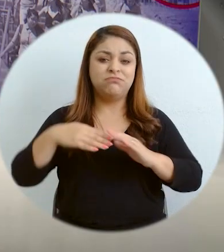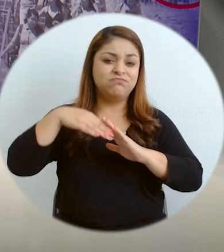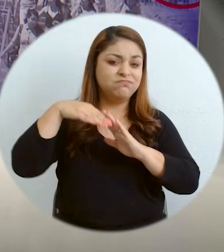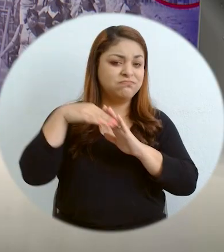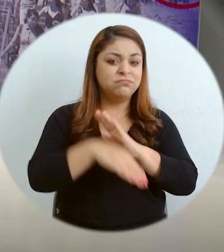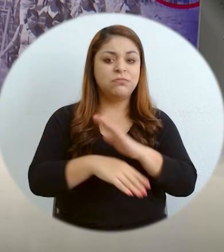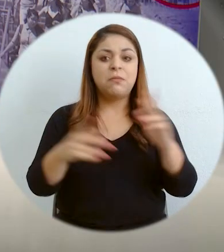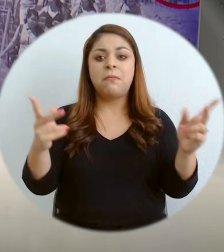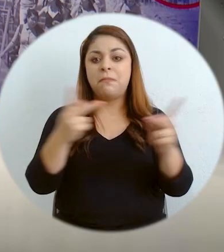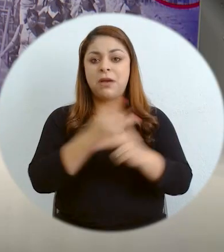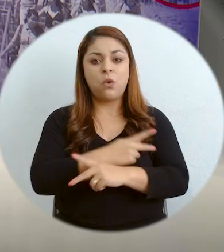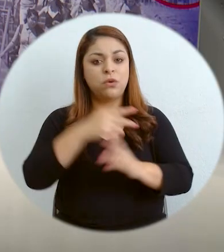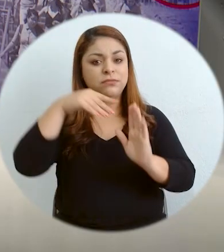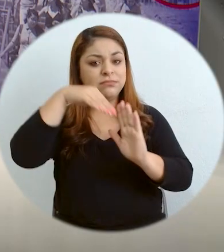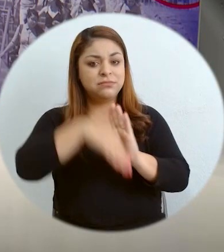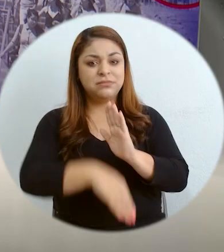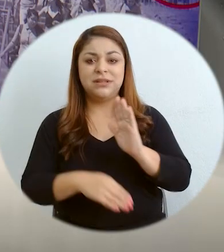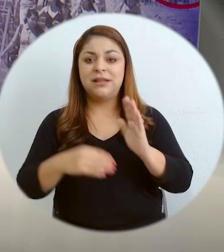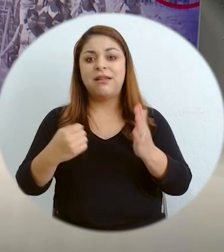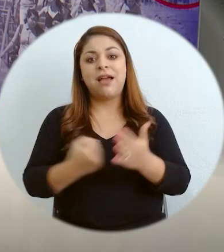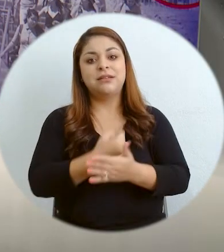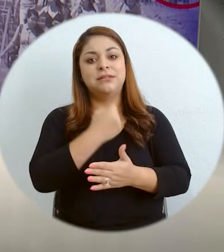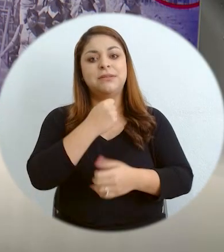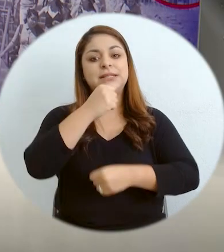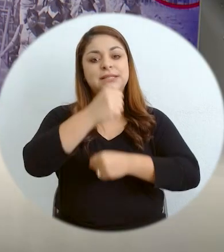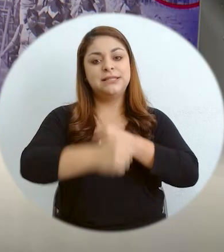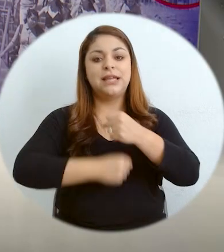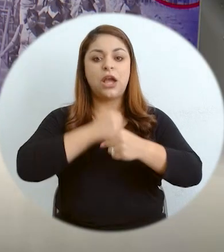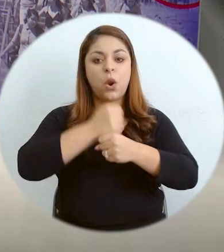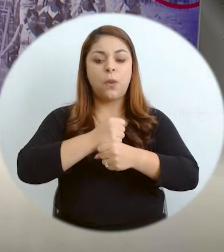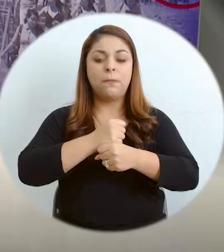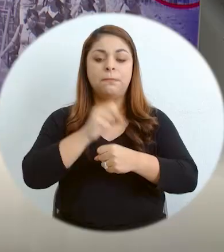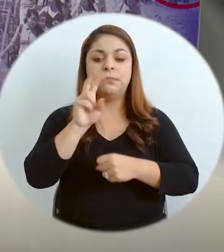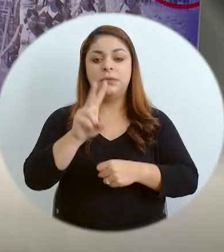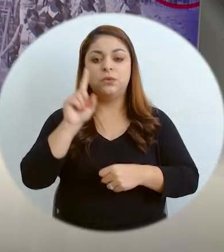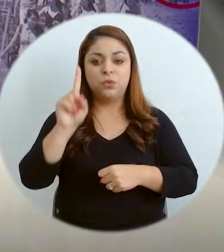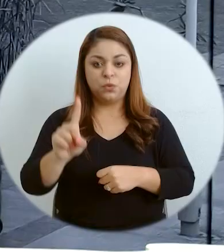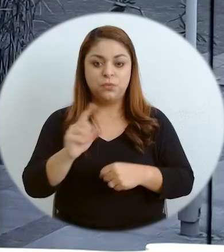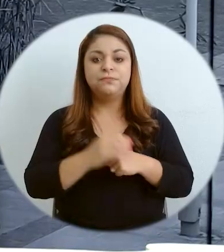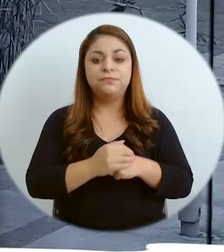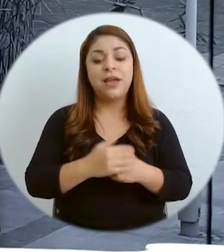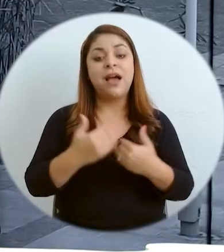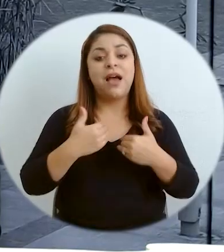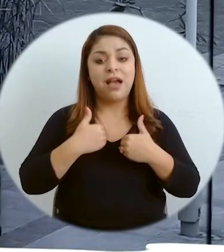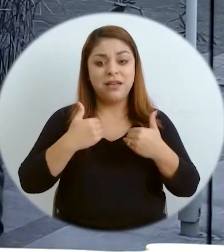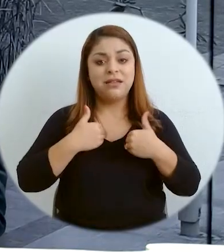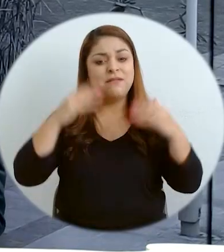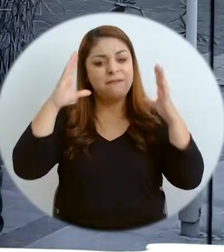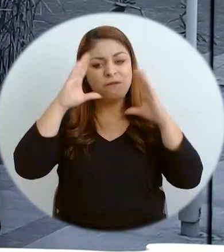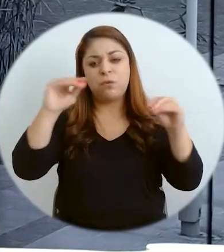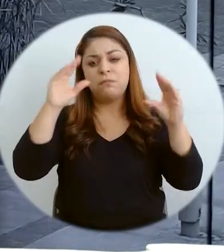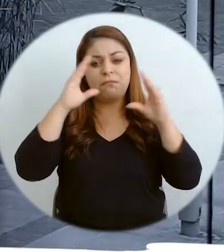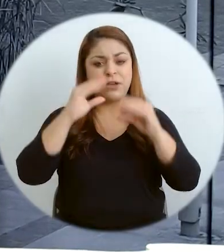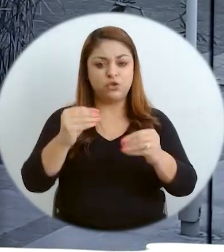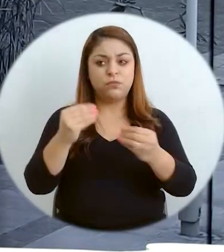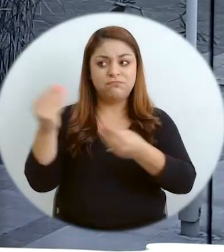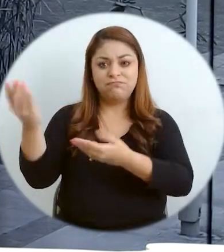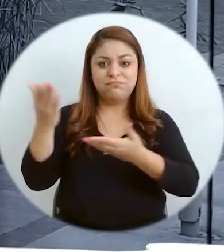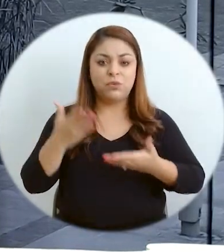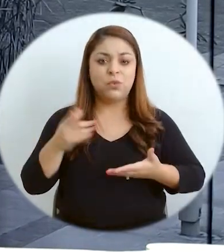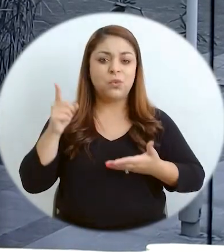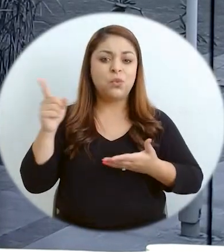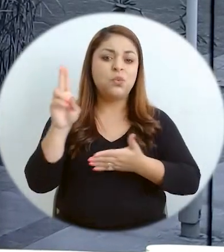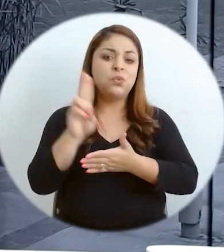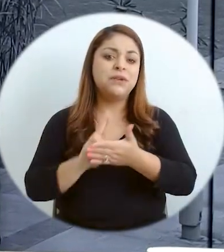¿verdad? La peor crisis lastimosamente del siglo XXI. Tenemos también datos generados desde las